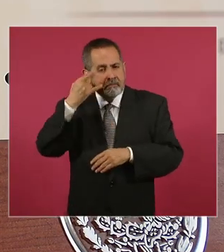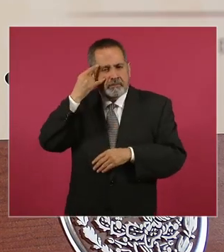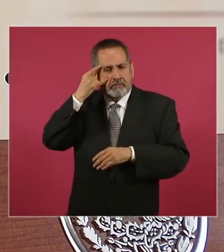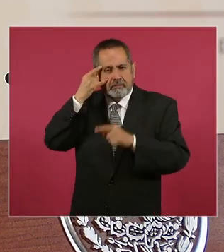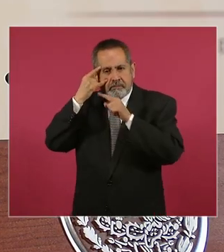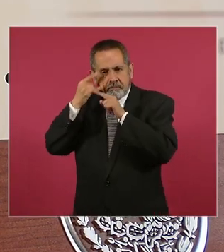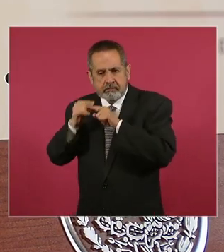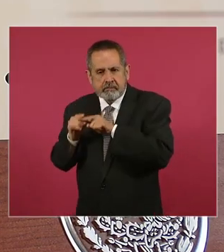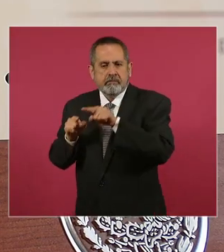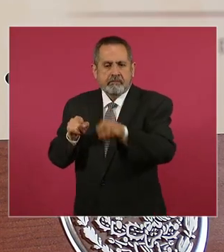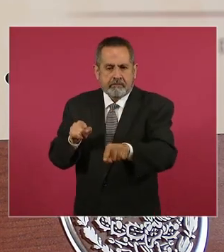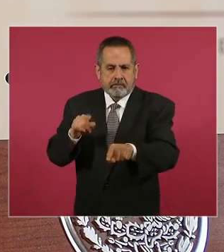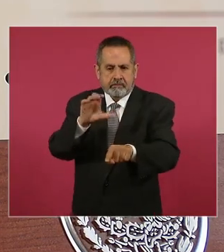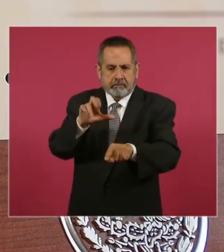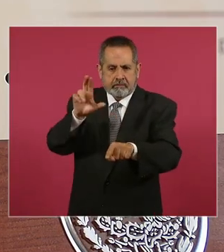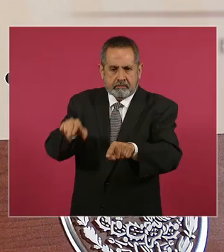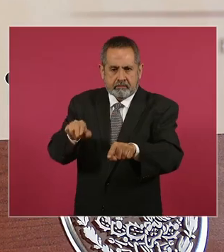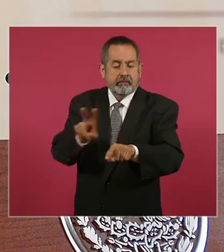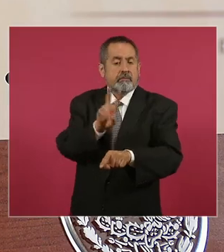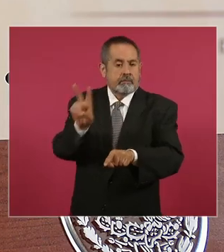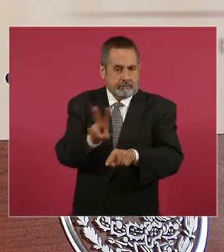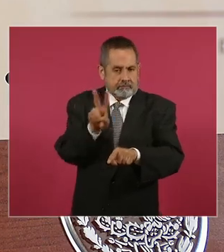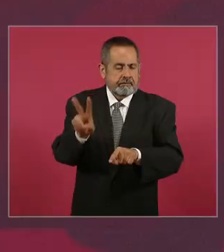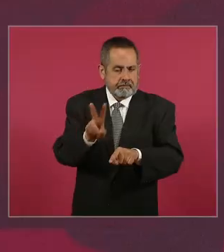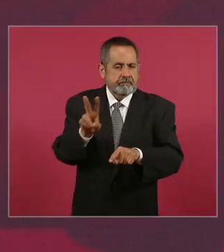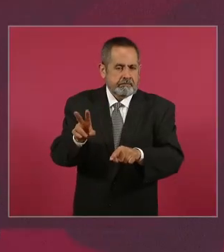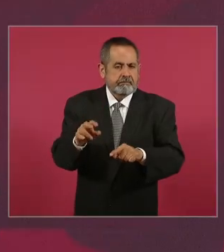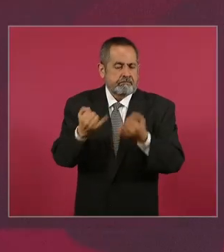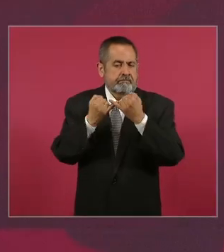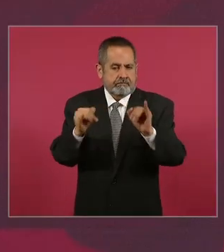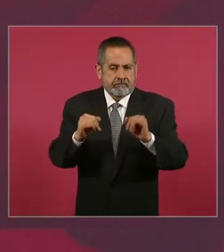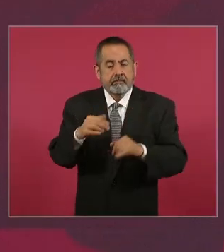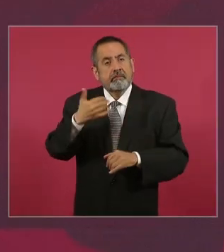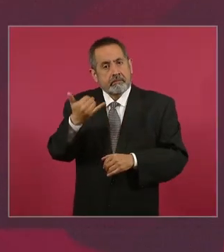Cancún, el viernes. Y el sábado